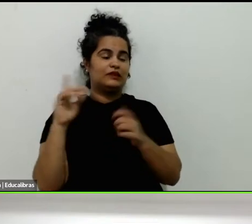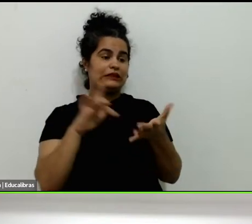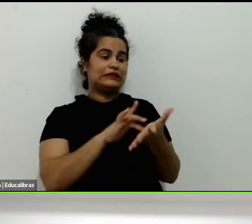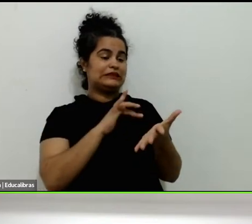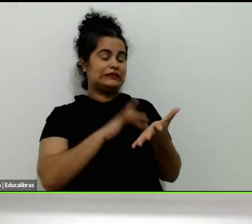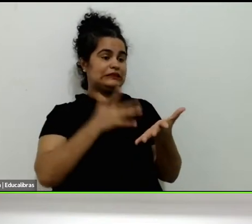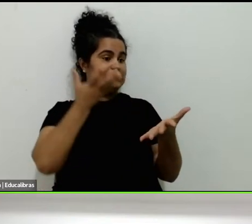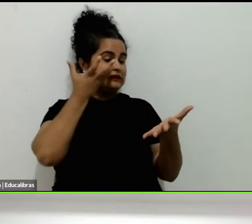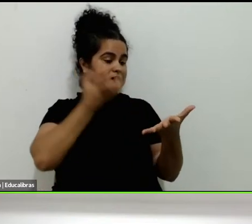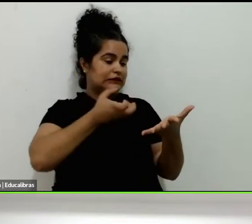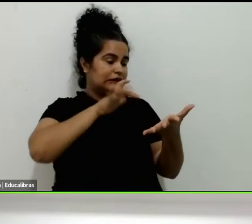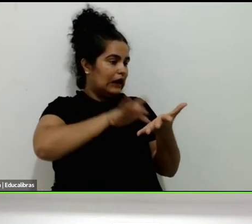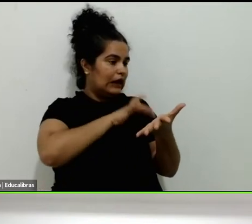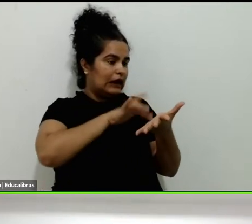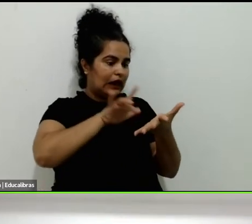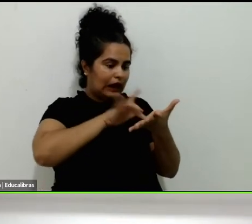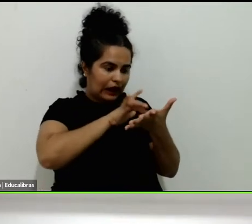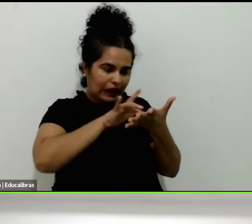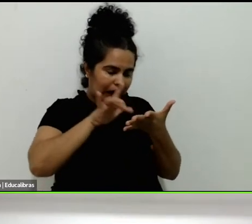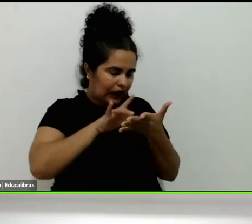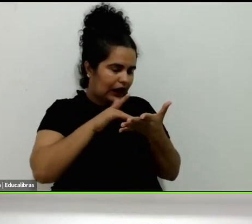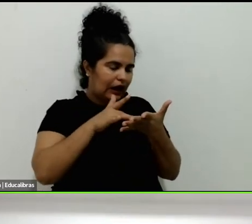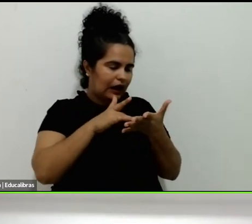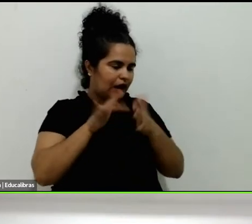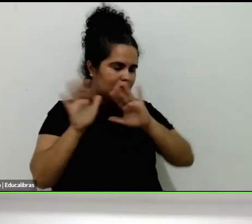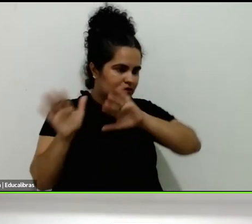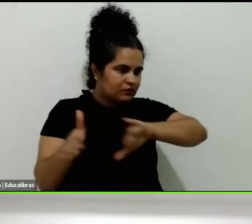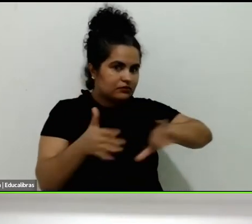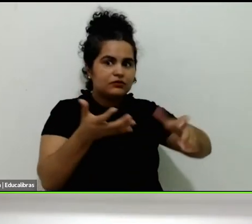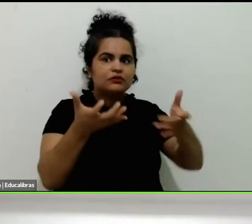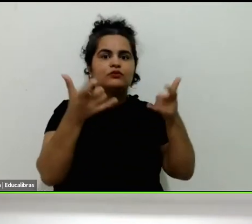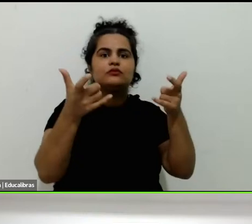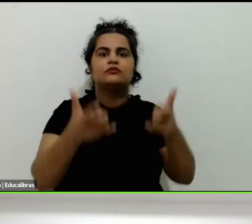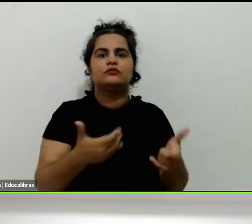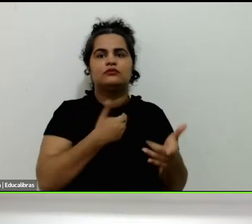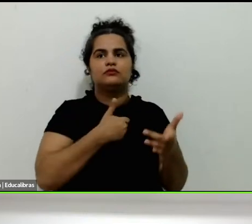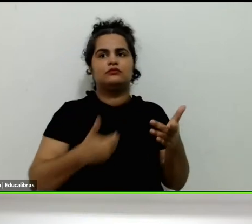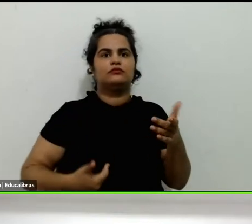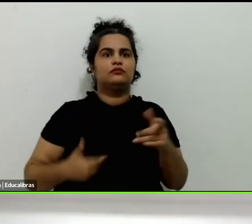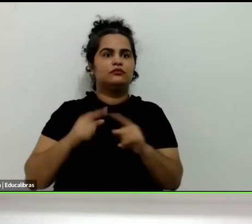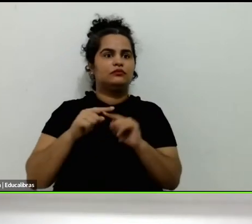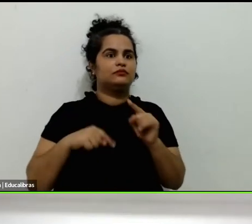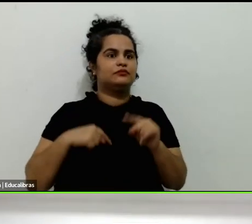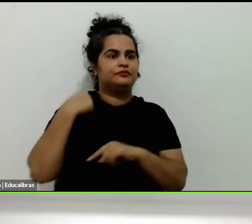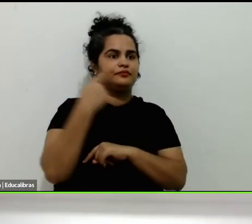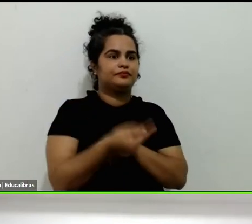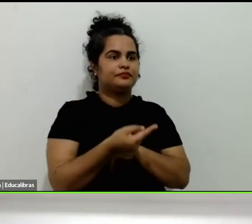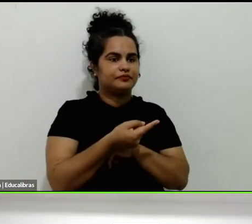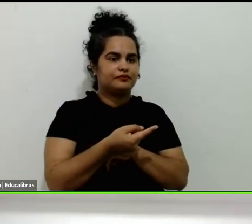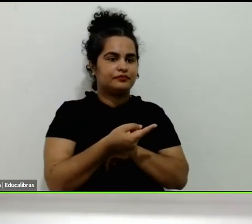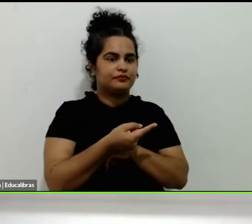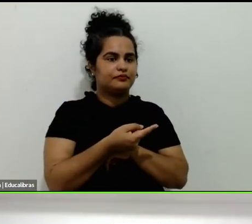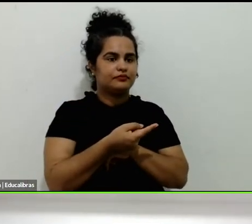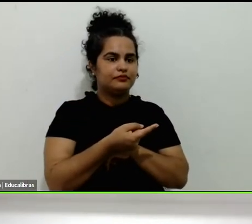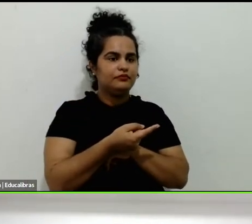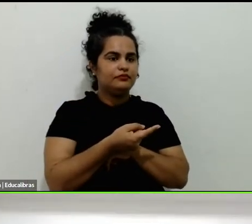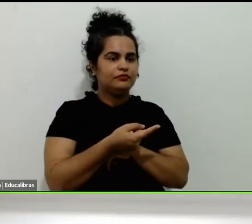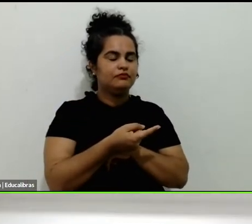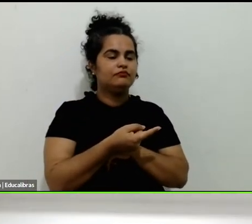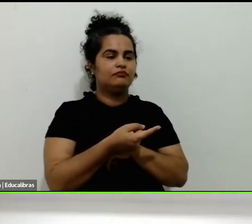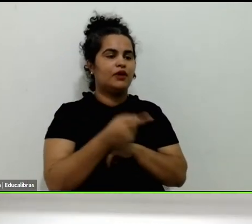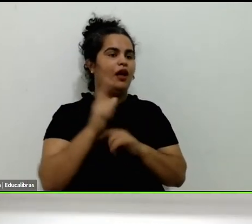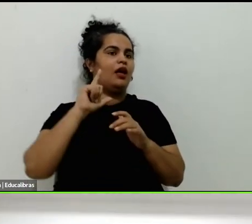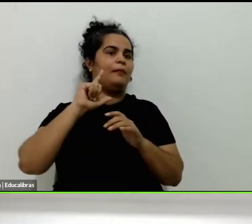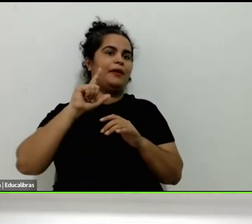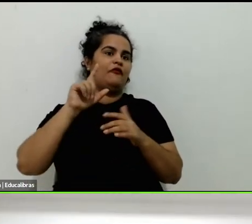buscó el espacio público, no obstante, posterior a ello, hubo un proceso de ralentización. Fue la experiencia que, y dime, insisto, en